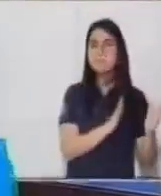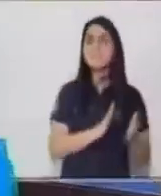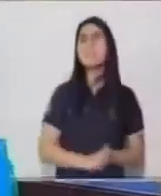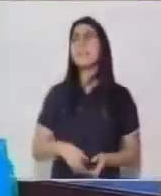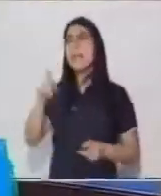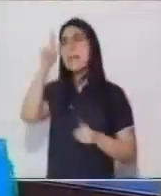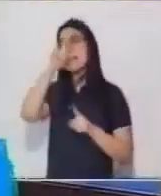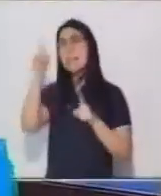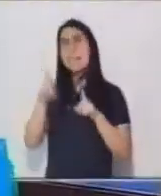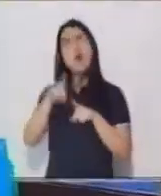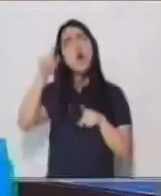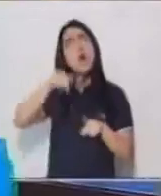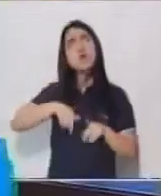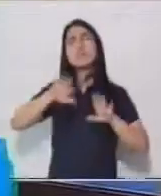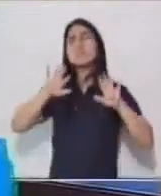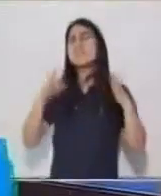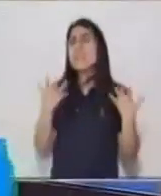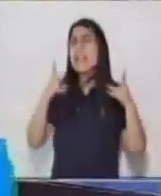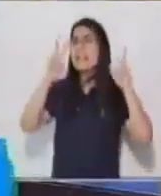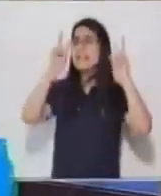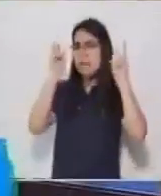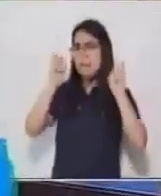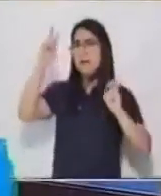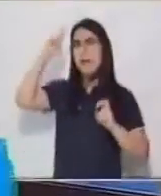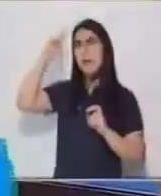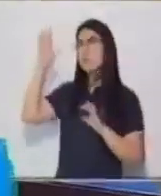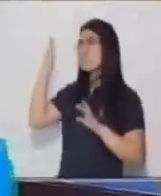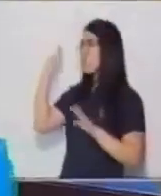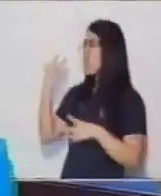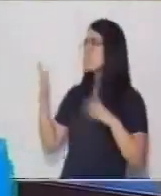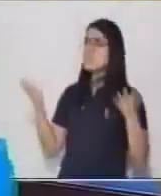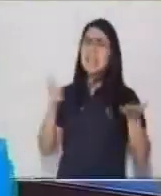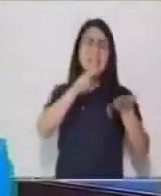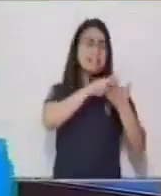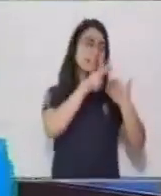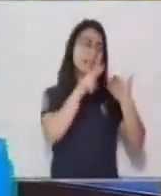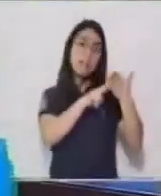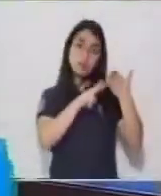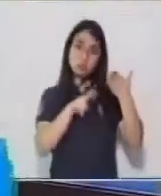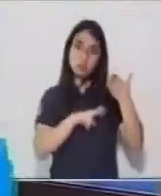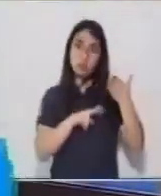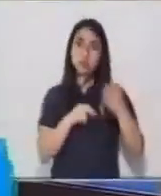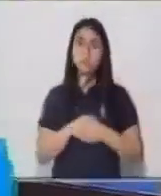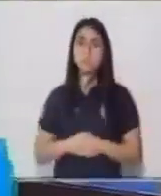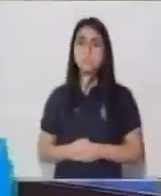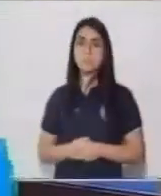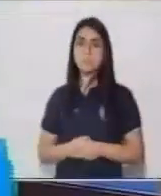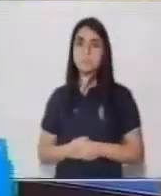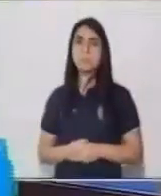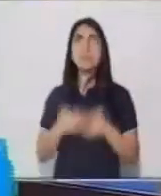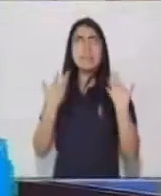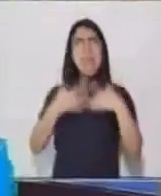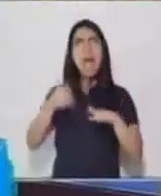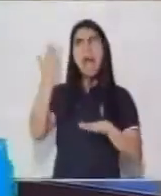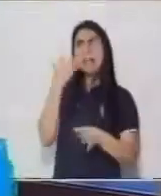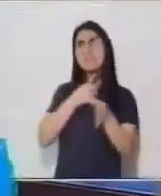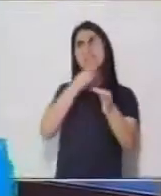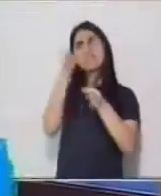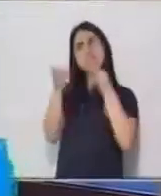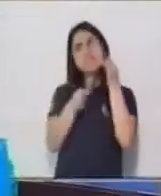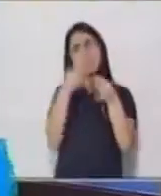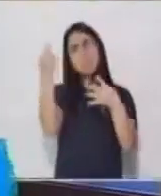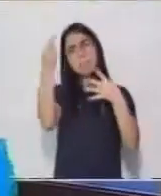Los textos, hemos hablado en estas últimas sesiones de los textos, ya hablamos del texto narrativo, del texto